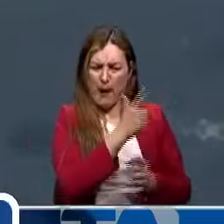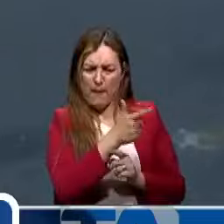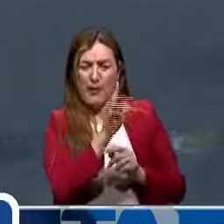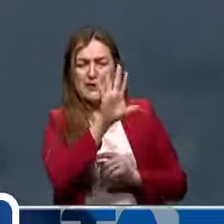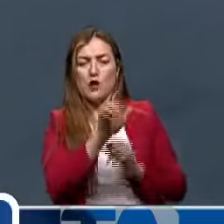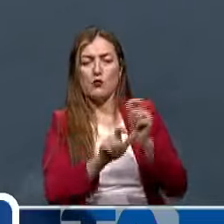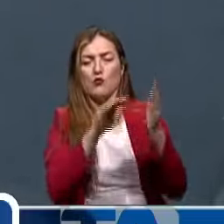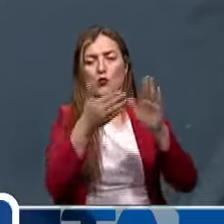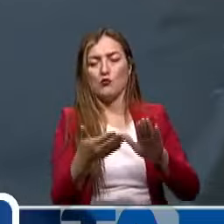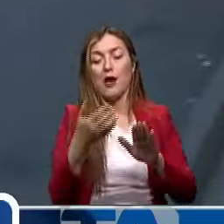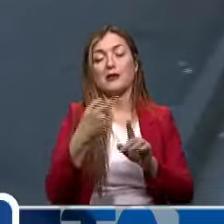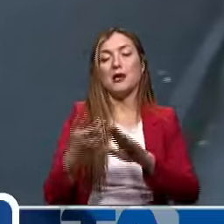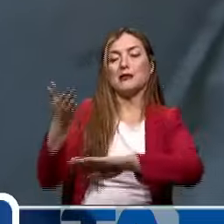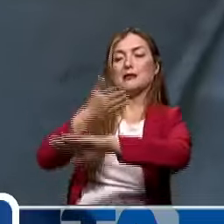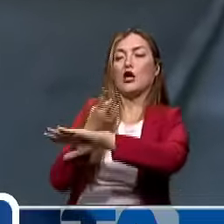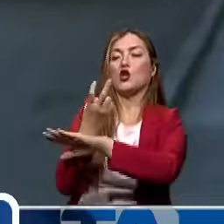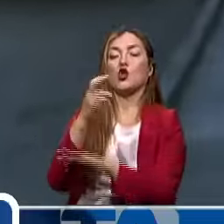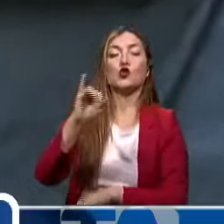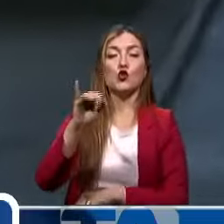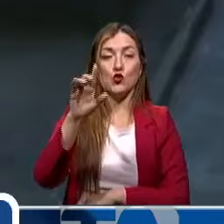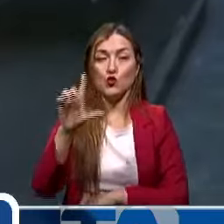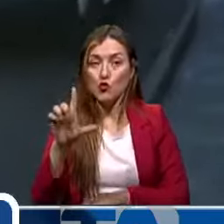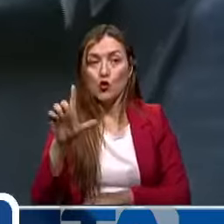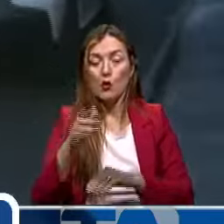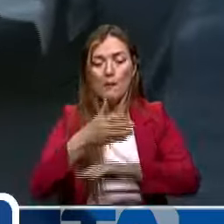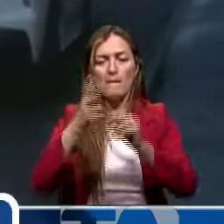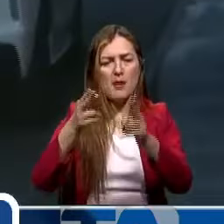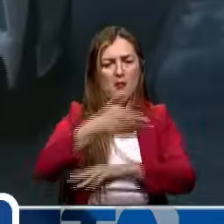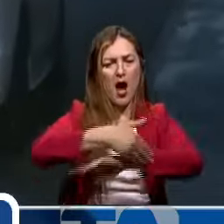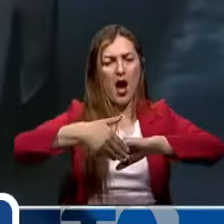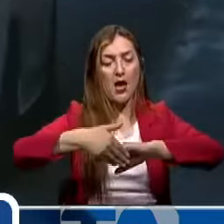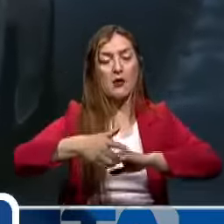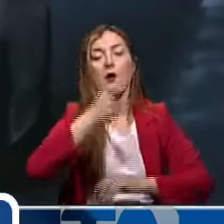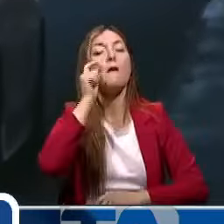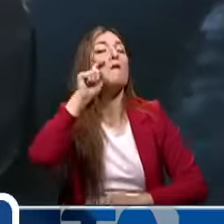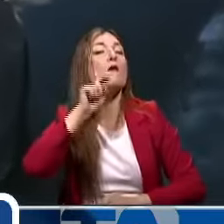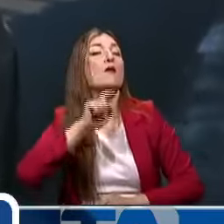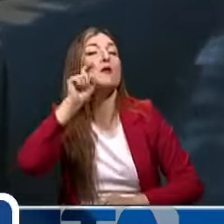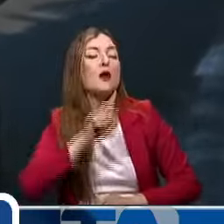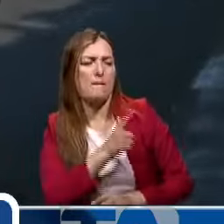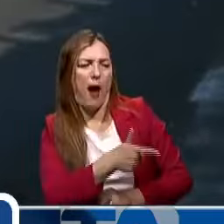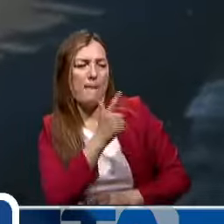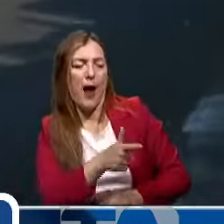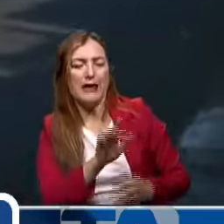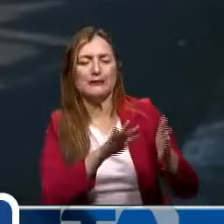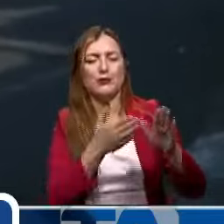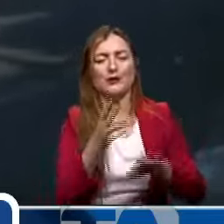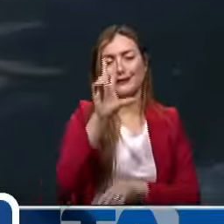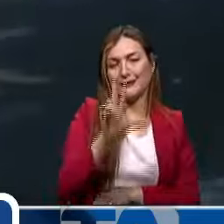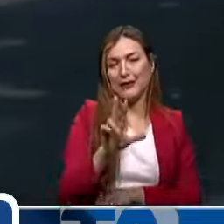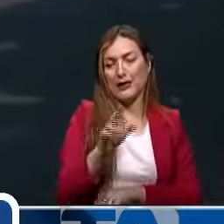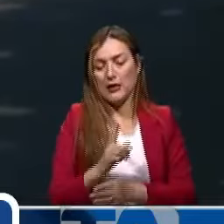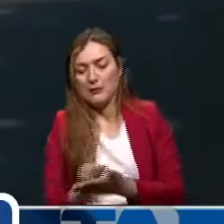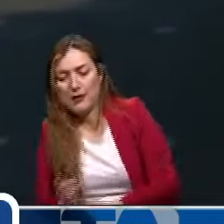también el 12 de julio, en esta misma calle, 3 personas fallecieron en una barbería, y un poco antes, unas semanas antes,